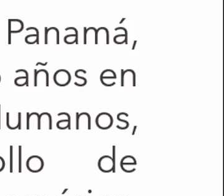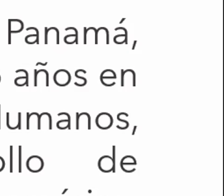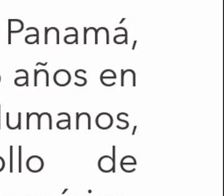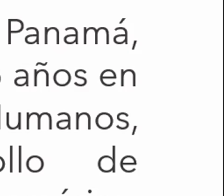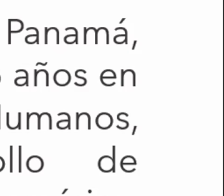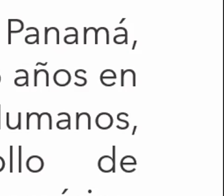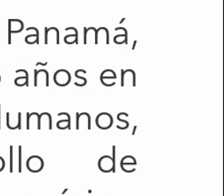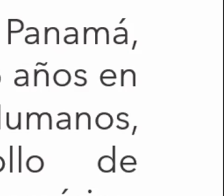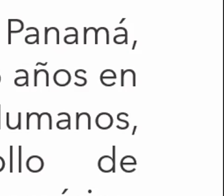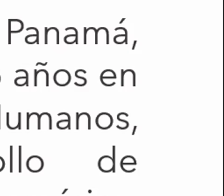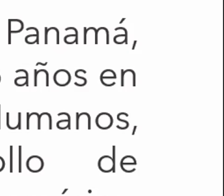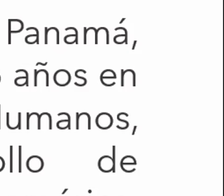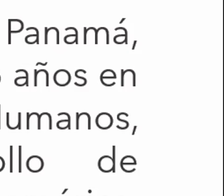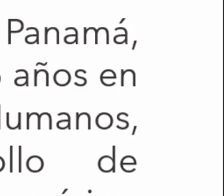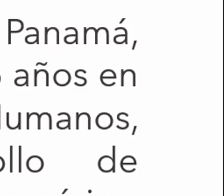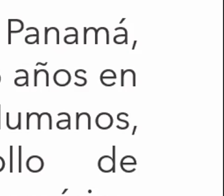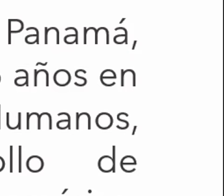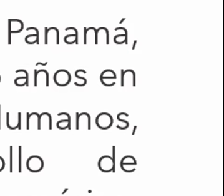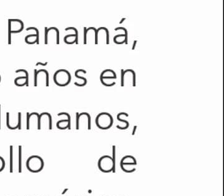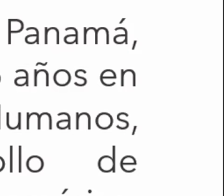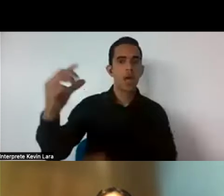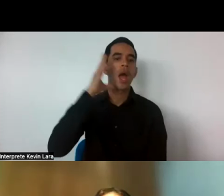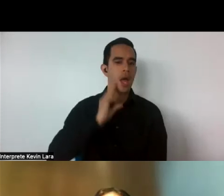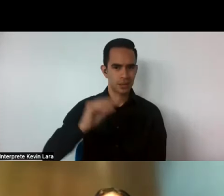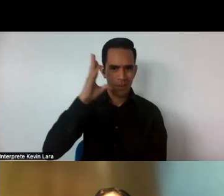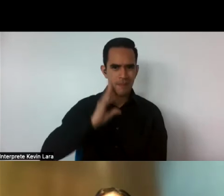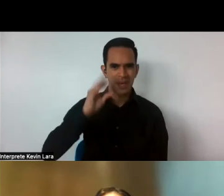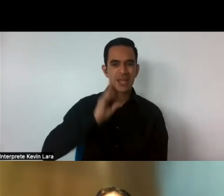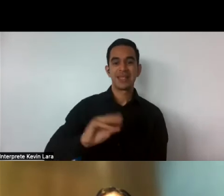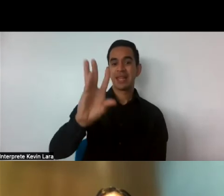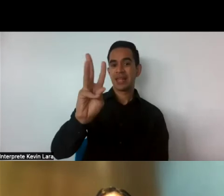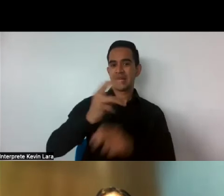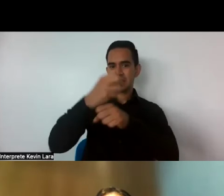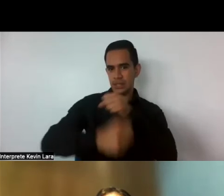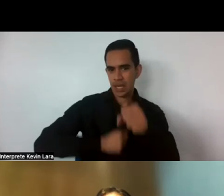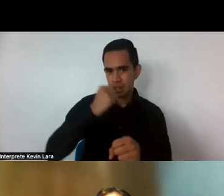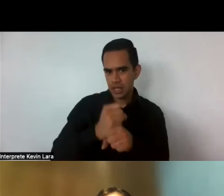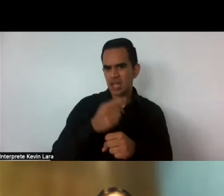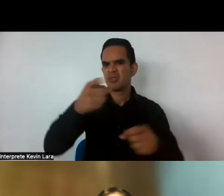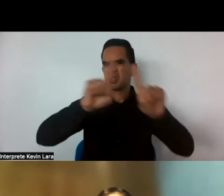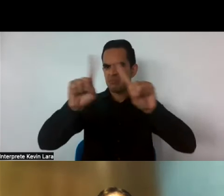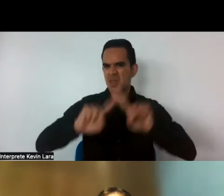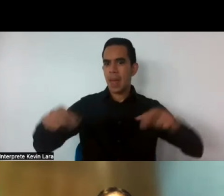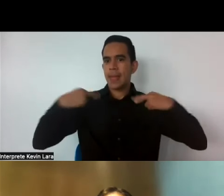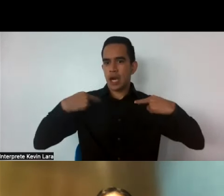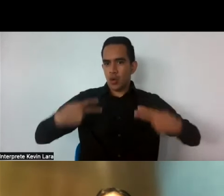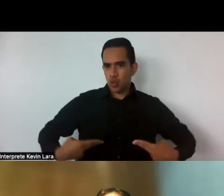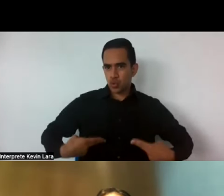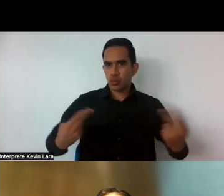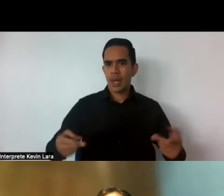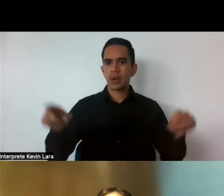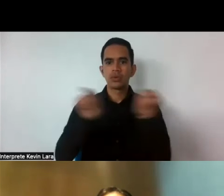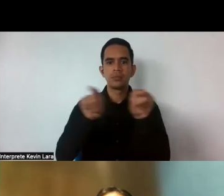humanos. Actualmente es líder de desarrollo de liderazgo para Nestlé Centroamérica. Soporte en procesos de desarrollo